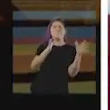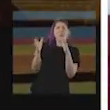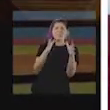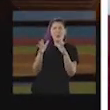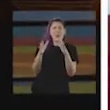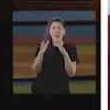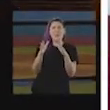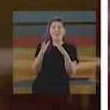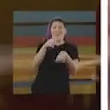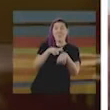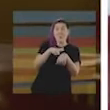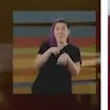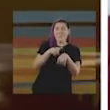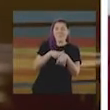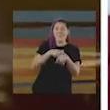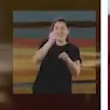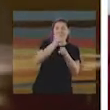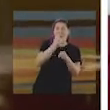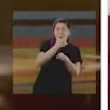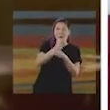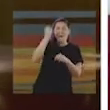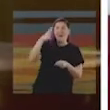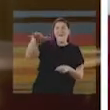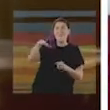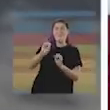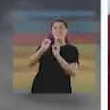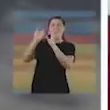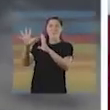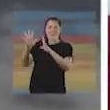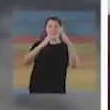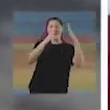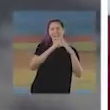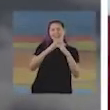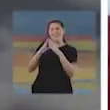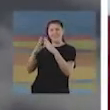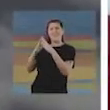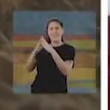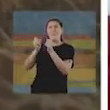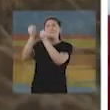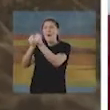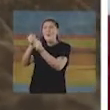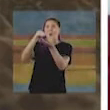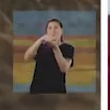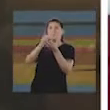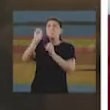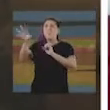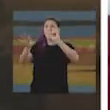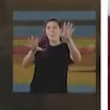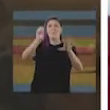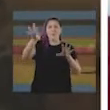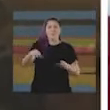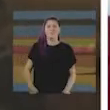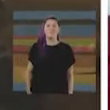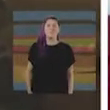consolida y es lo mismo que va a pasar en los primeros 15 días de febrero. Claro. Y bueno, para nosotros ha sido un disparador, ¿no? Esto de